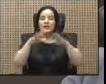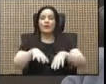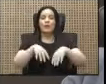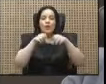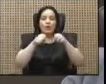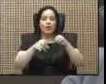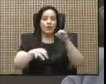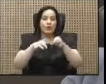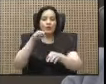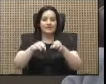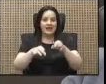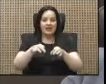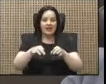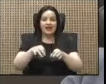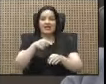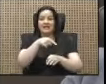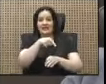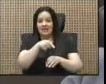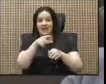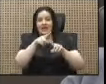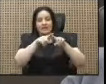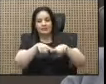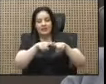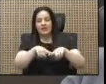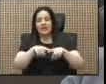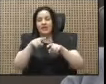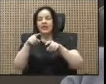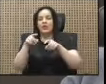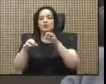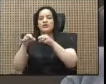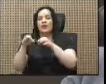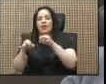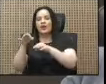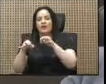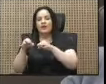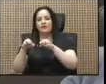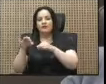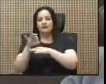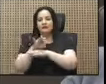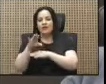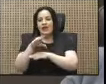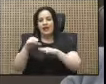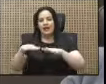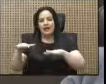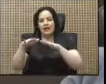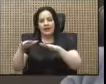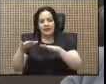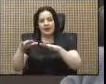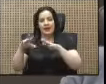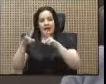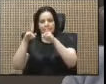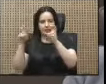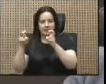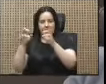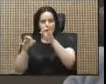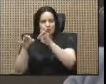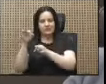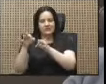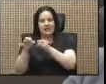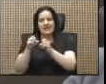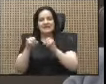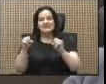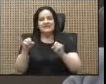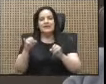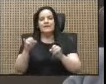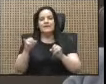de ella dependen los tribunales funcionarios y empleados en el ramo judicial. Sin perjuicio lo que dispone